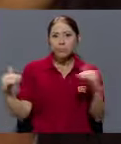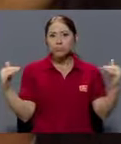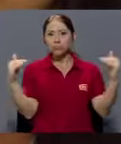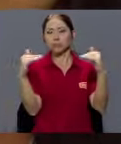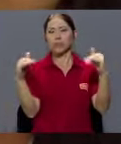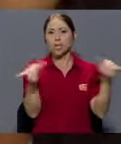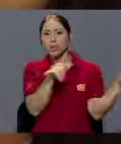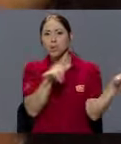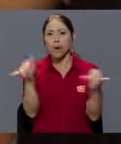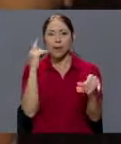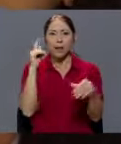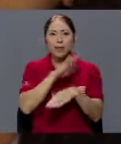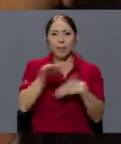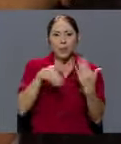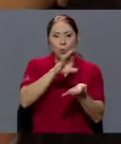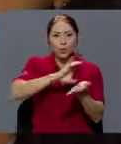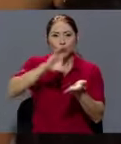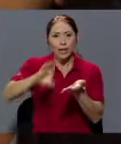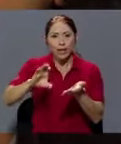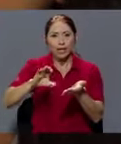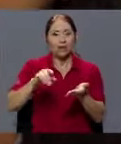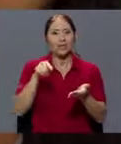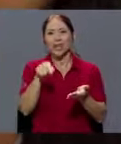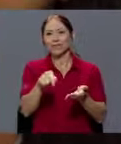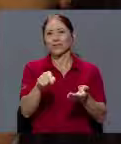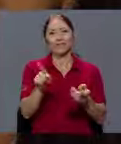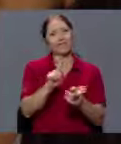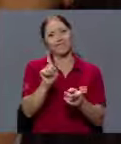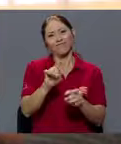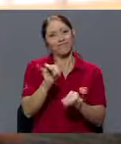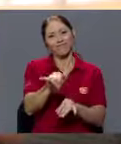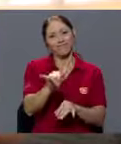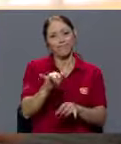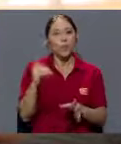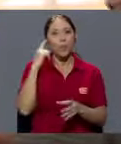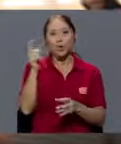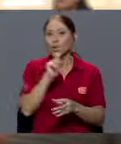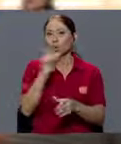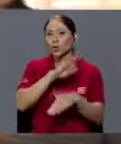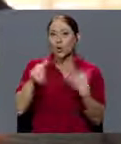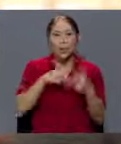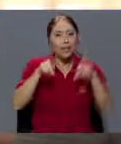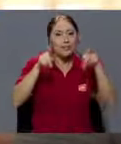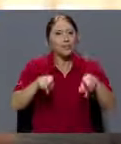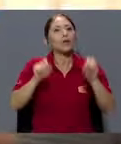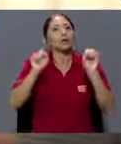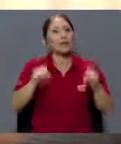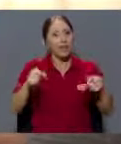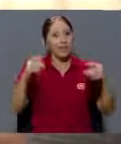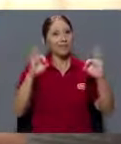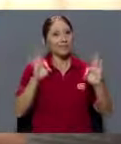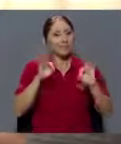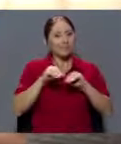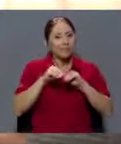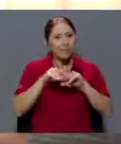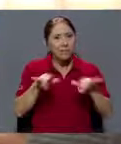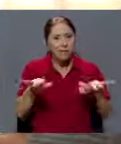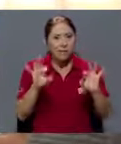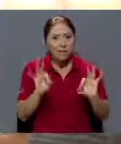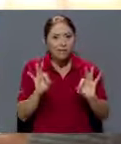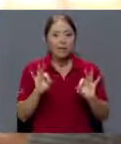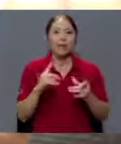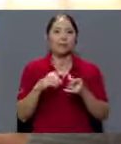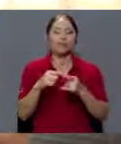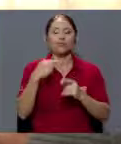todos los colegios, pienso que es un vacío porque no todas las personas tienen los mismos alcances, ¿verdad? Entonces,